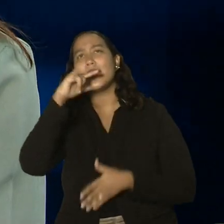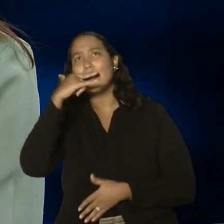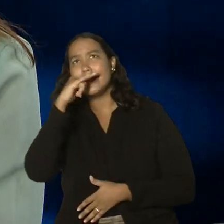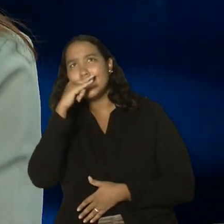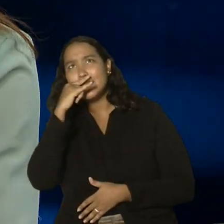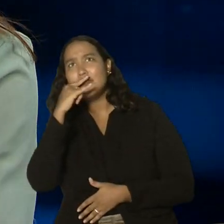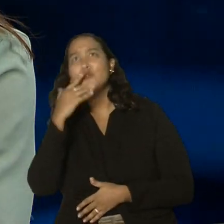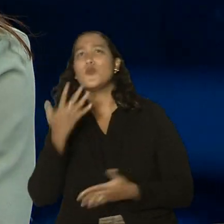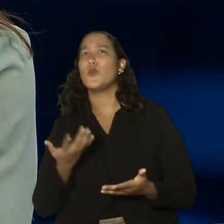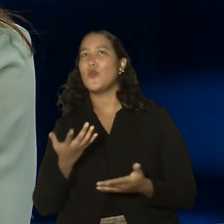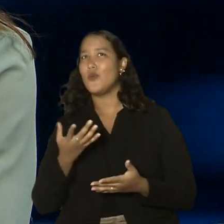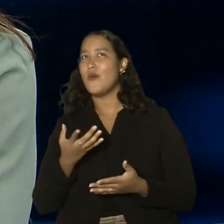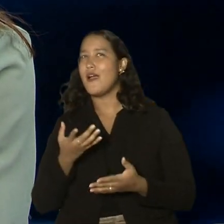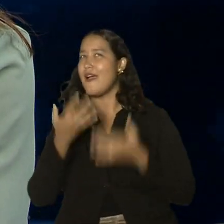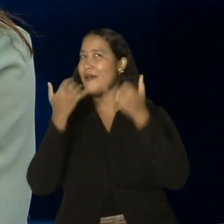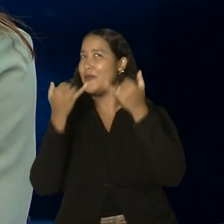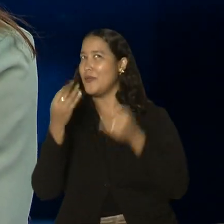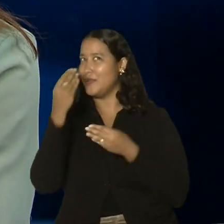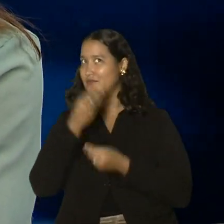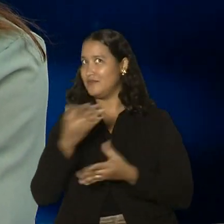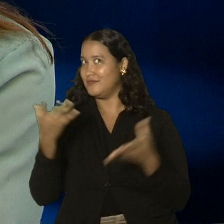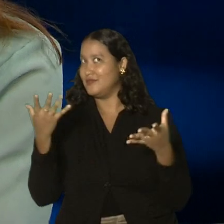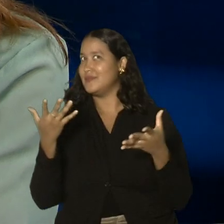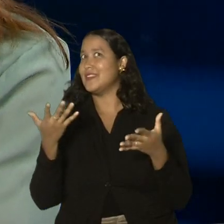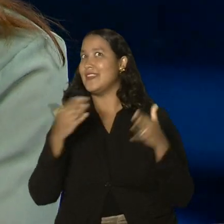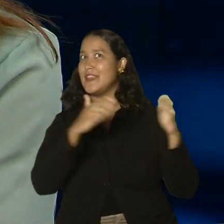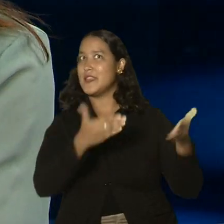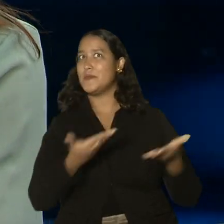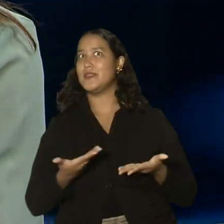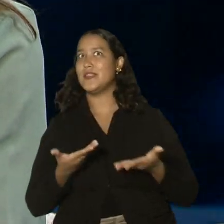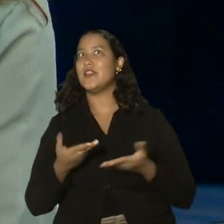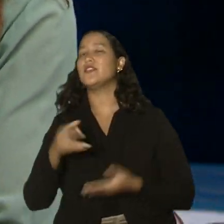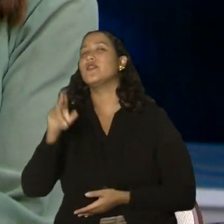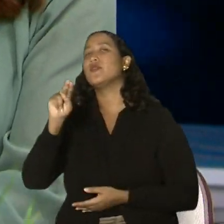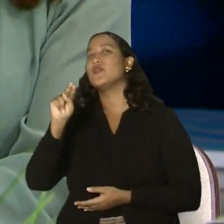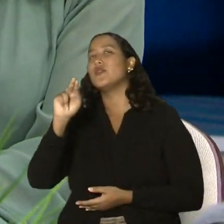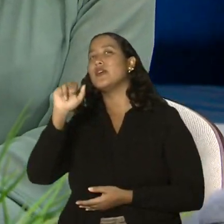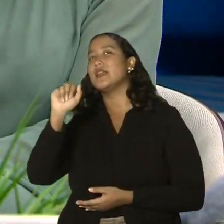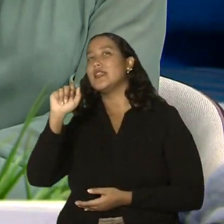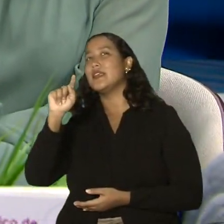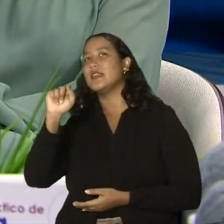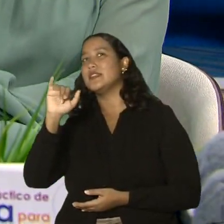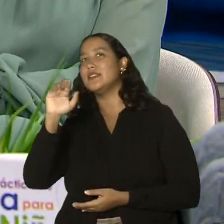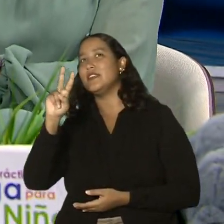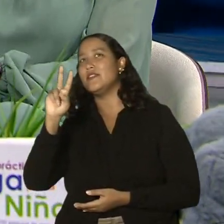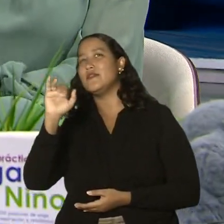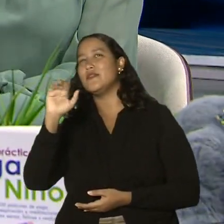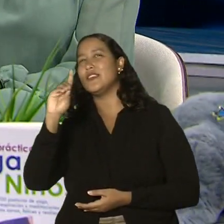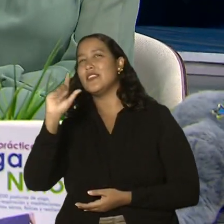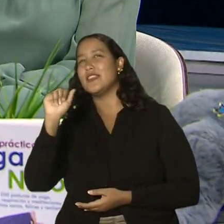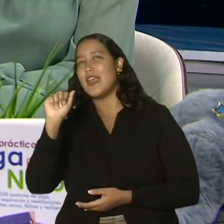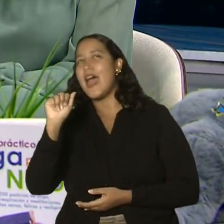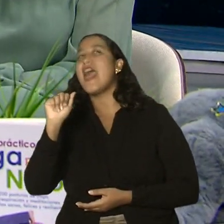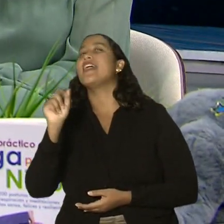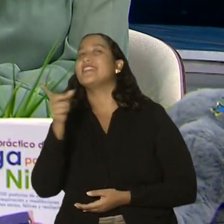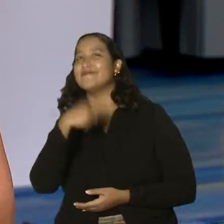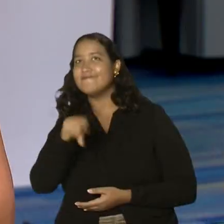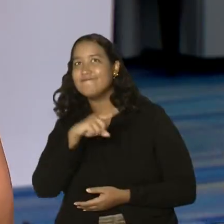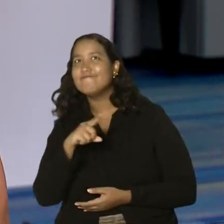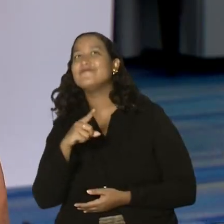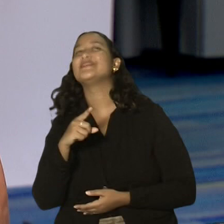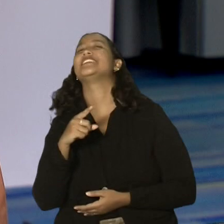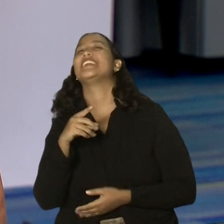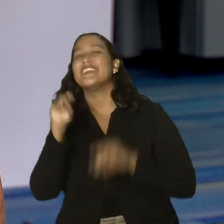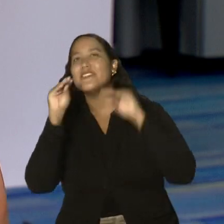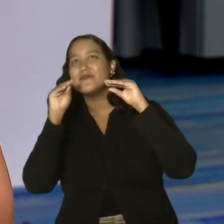el yoga las respuestas la tiene nuestra invitada Natividad reya es instructora certificada en yoga para ni niños y adultos Cómo estás